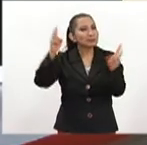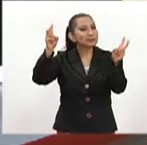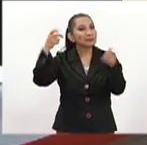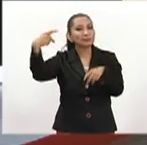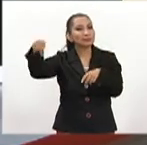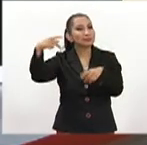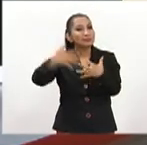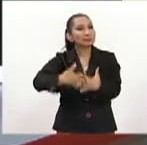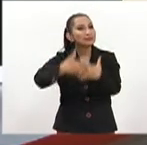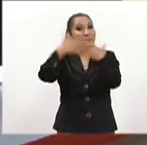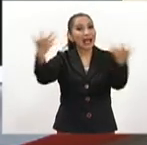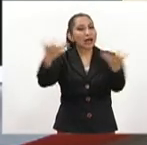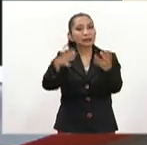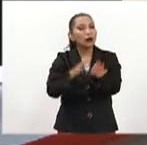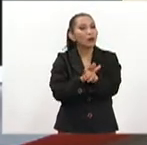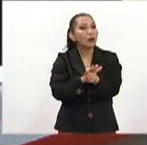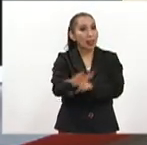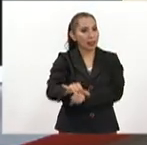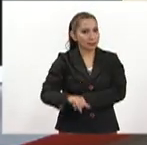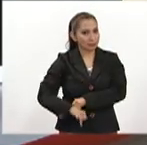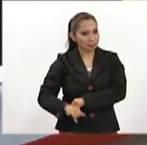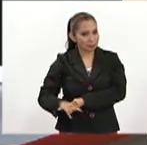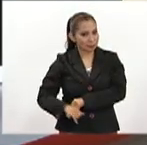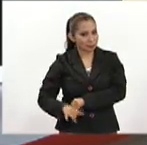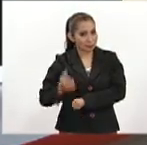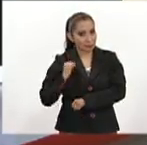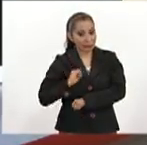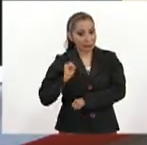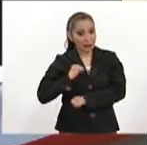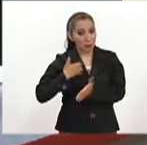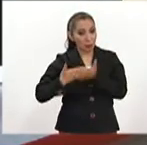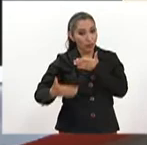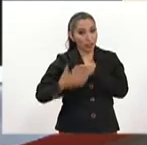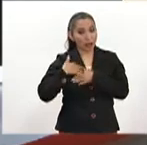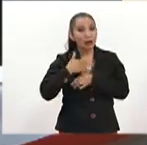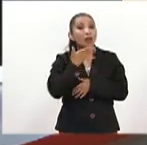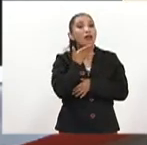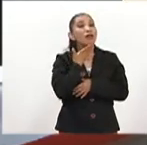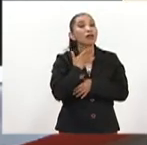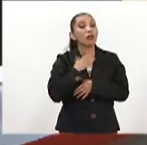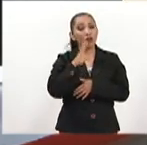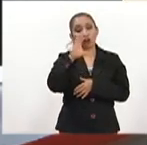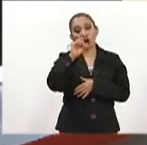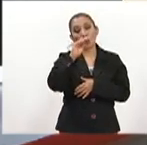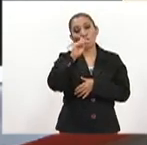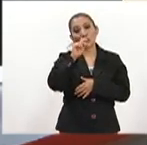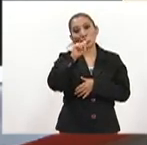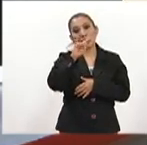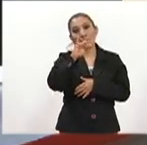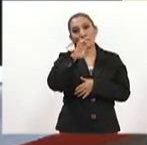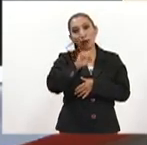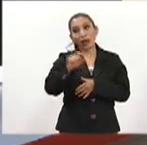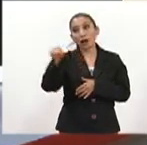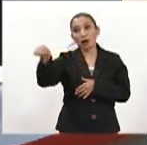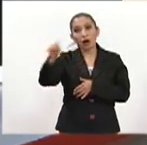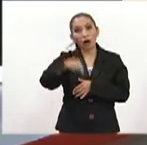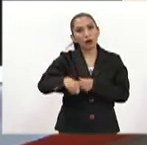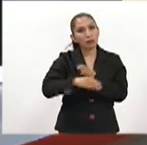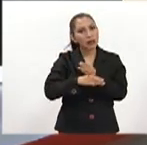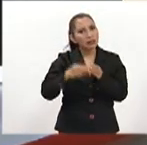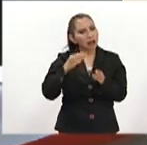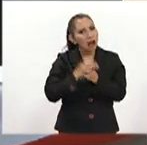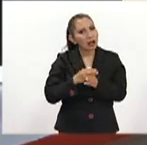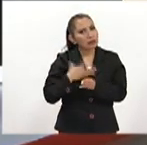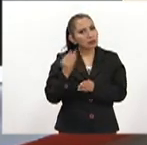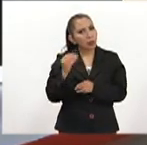empresa que produce algo muy interesante, muy del siglo XXI, biocombustibles con materias primas no comestibles. Jonathan, muy buenos días,